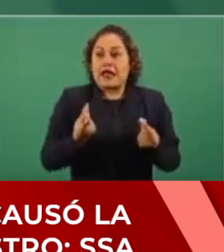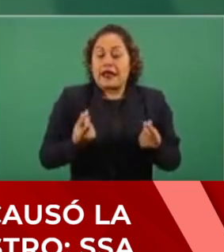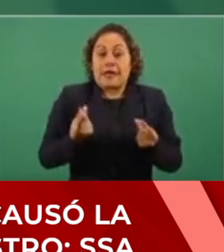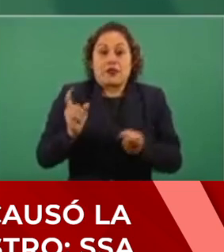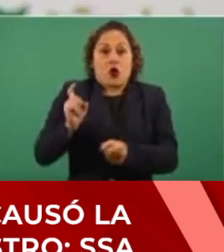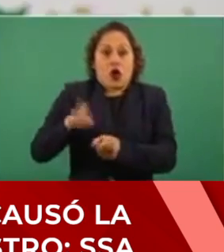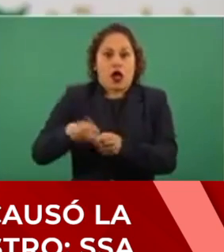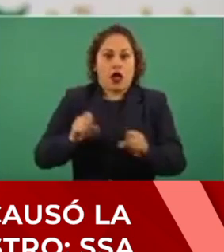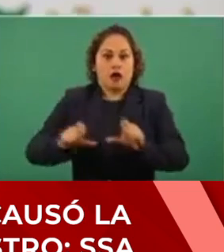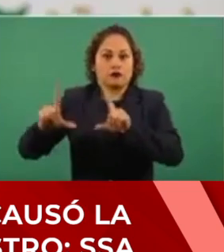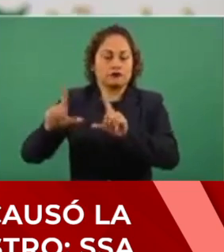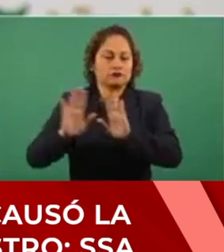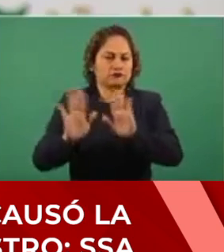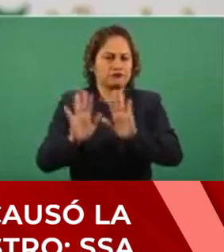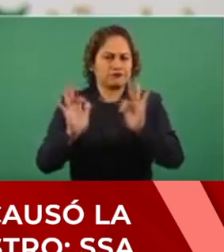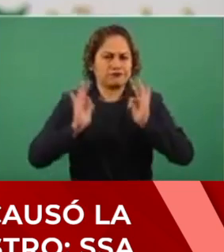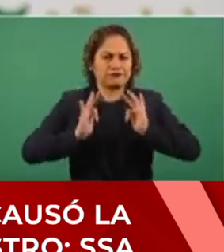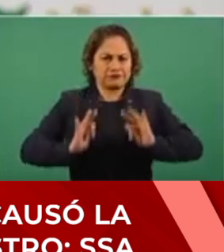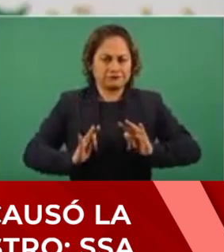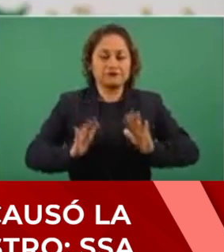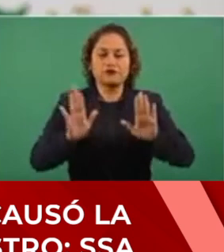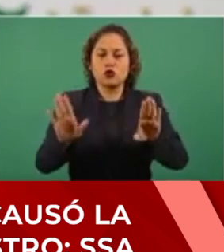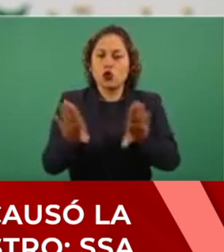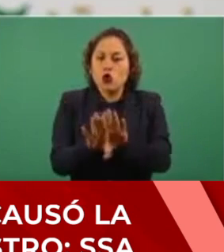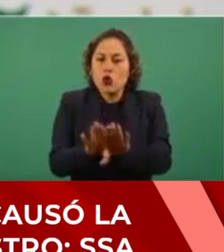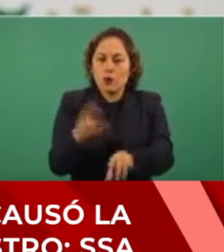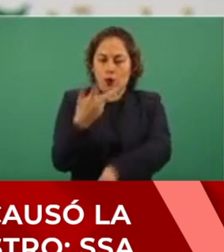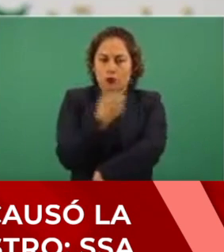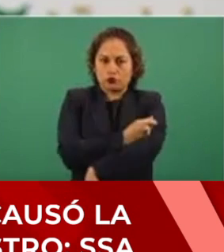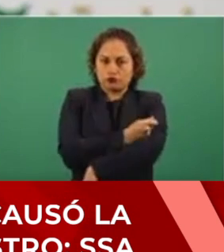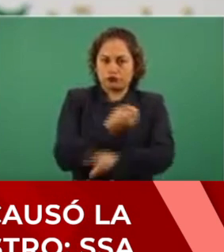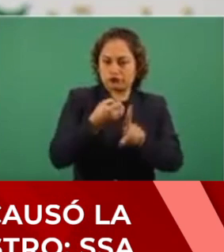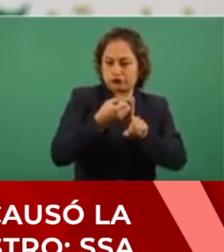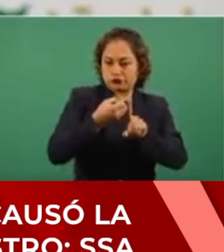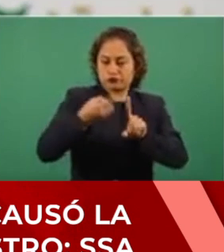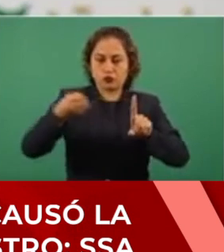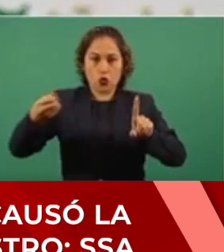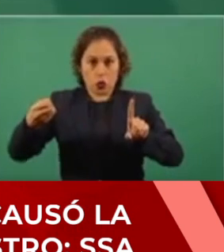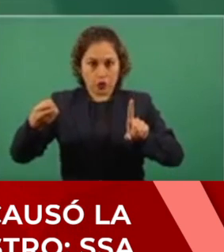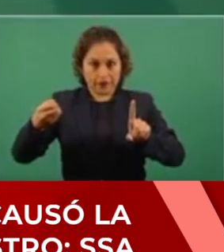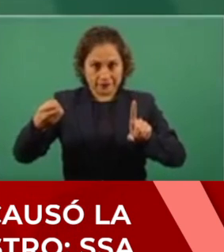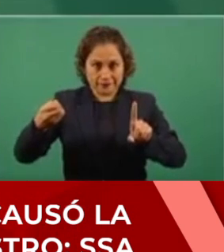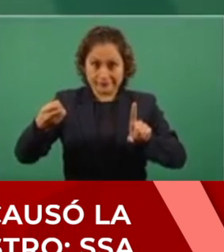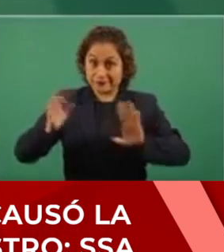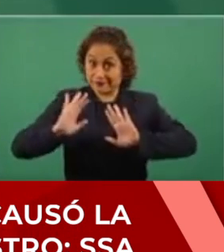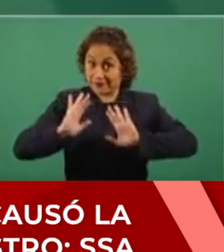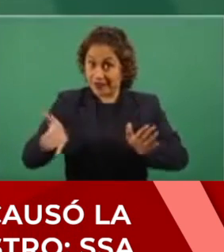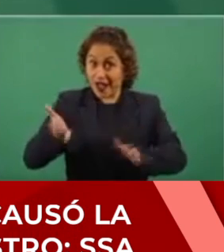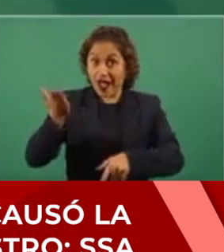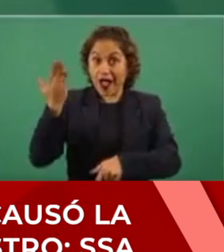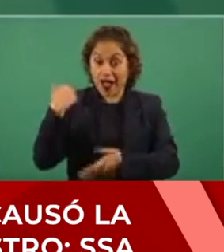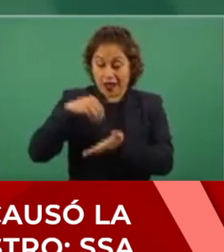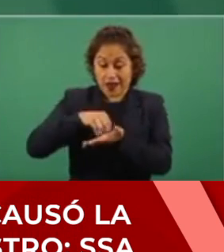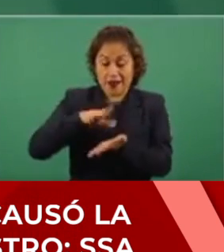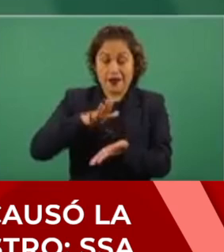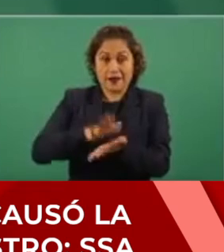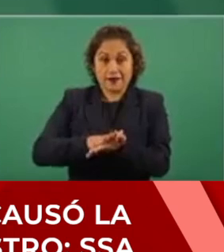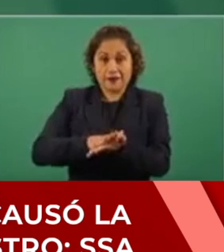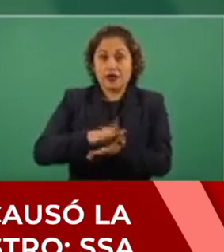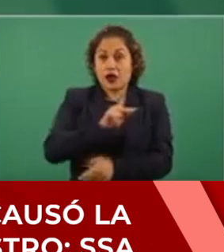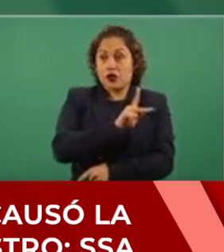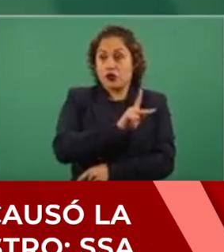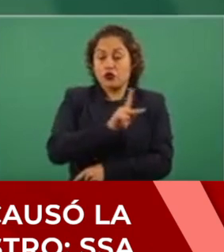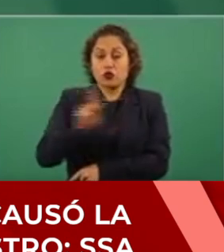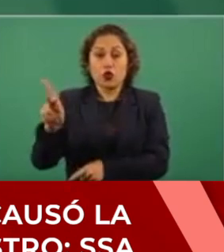antes. El avance de la vacunación está programado técnicamente y es con igual prioridad a las